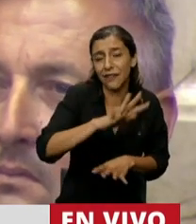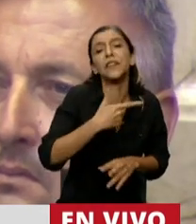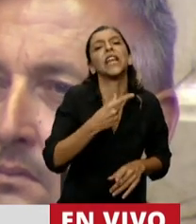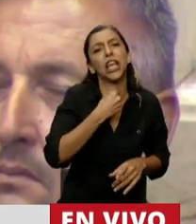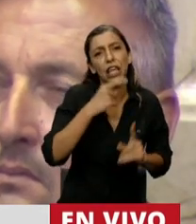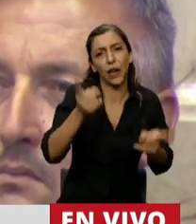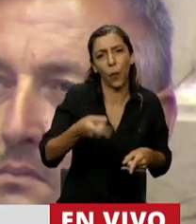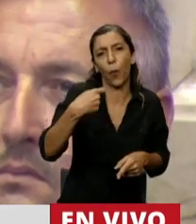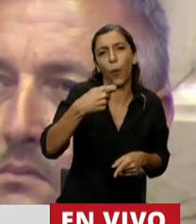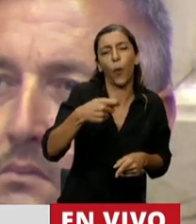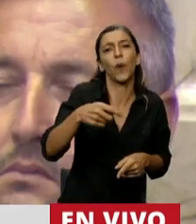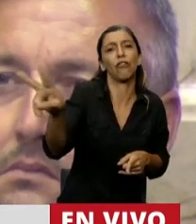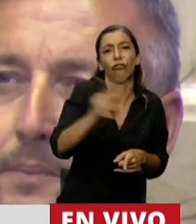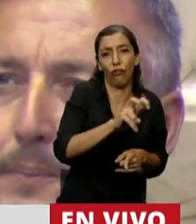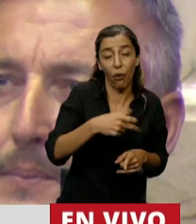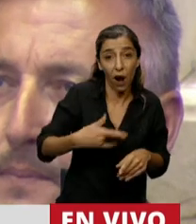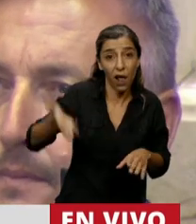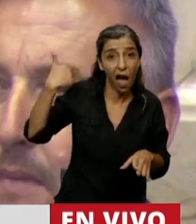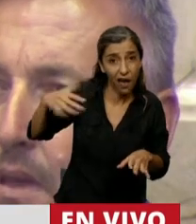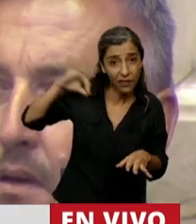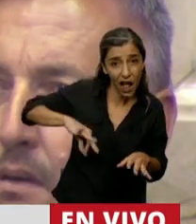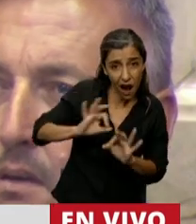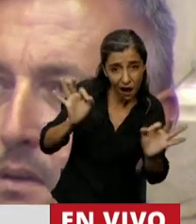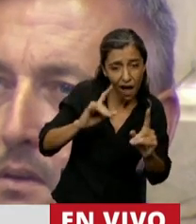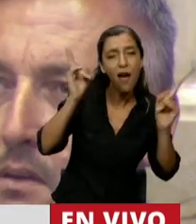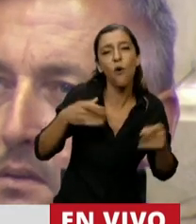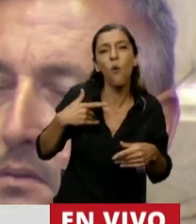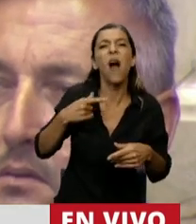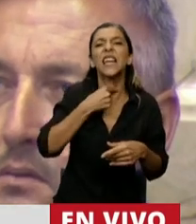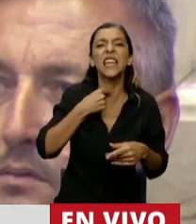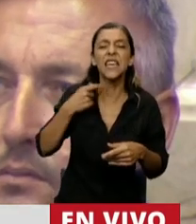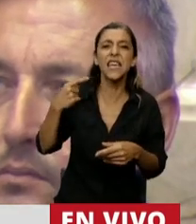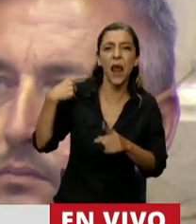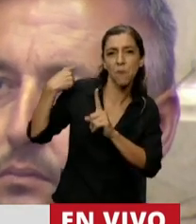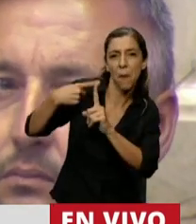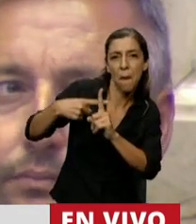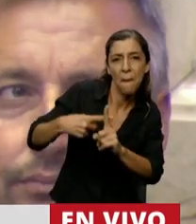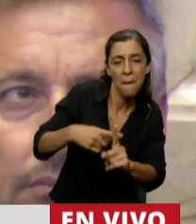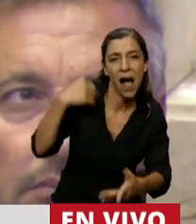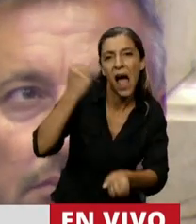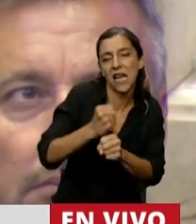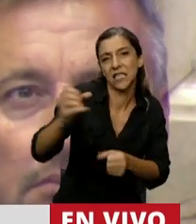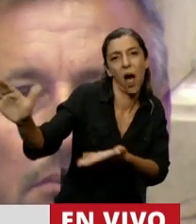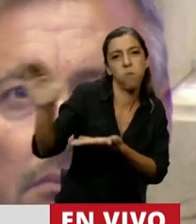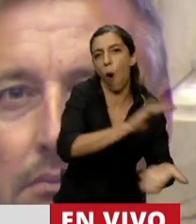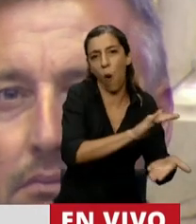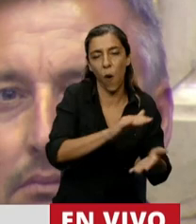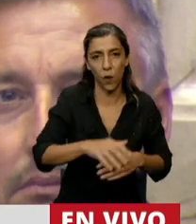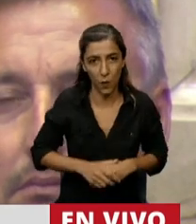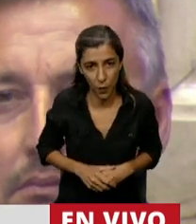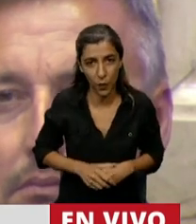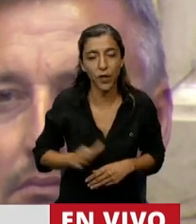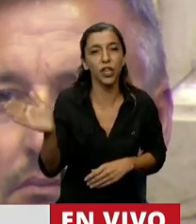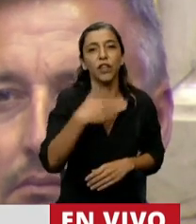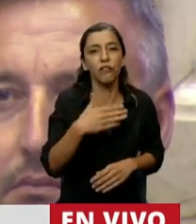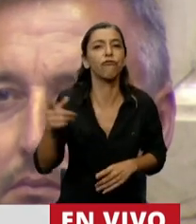retroactivo. Imagínense lo que están pensando los que cobran la mínima, que van a cobrar el 42% menos. Para los jubilados